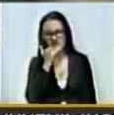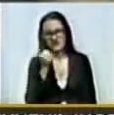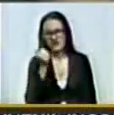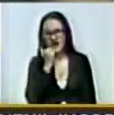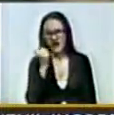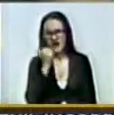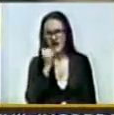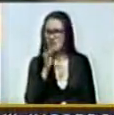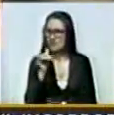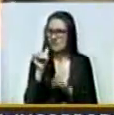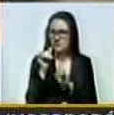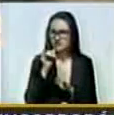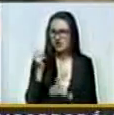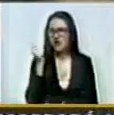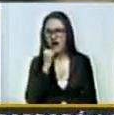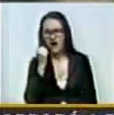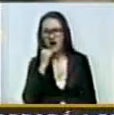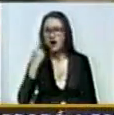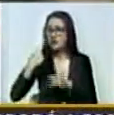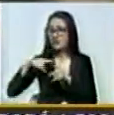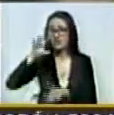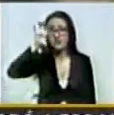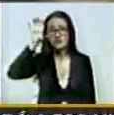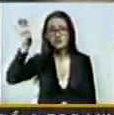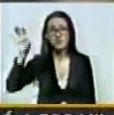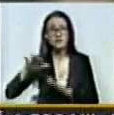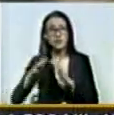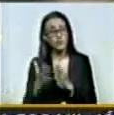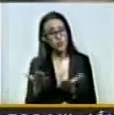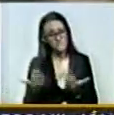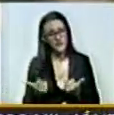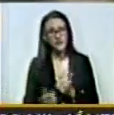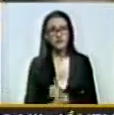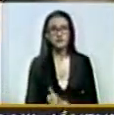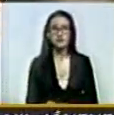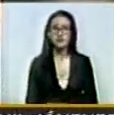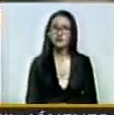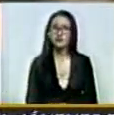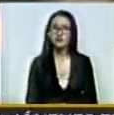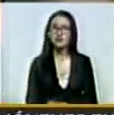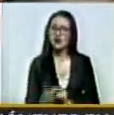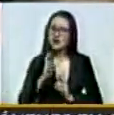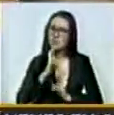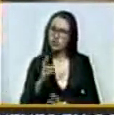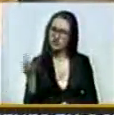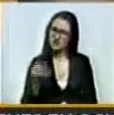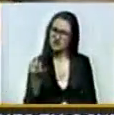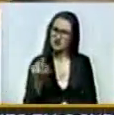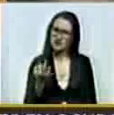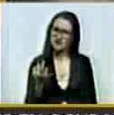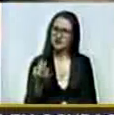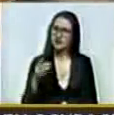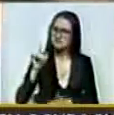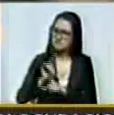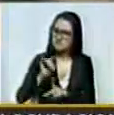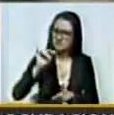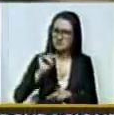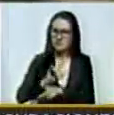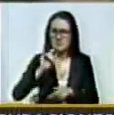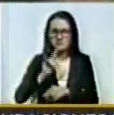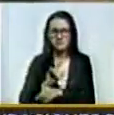información que desde distintas partes del mundo se nos pide. Responder en tiempo real cuánta infamia, calumnia,